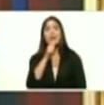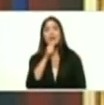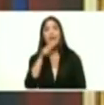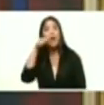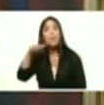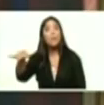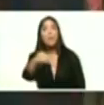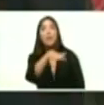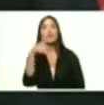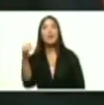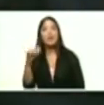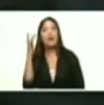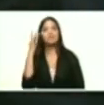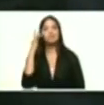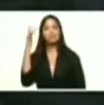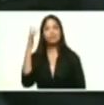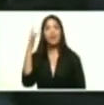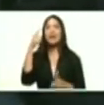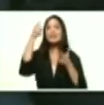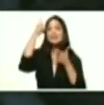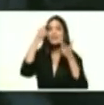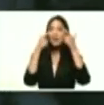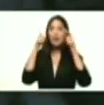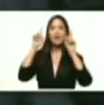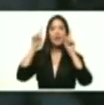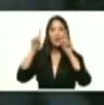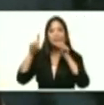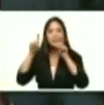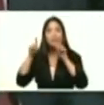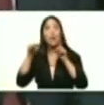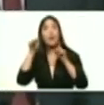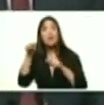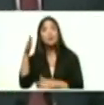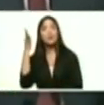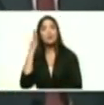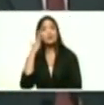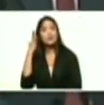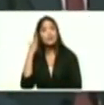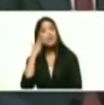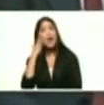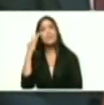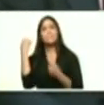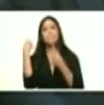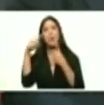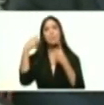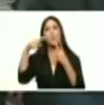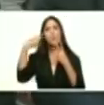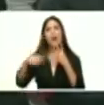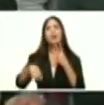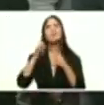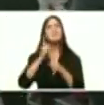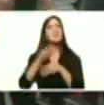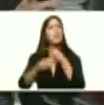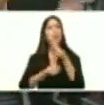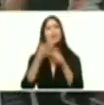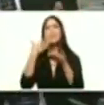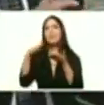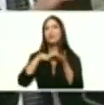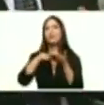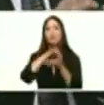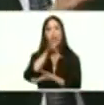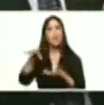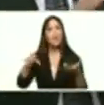pueblo educado, y culto, que formó Chávez, y ellos saben, que padecen, y saben que hay que hacer, para resolver cada problema,